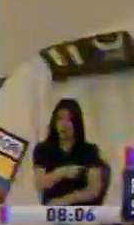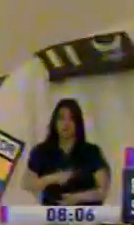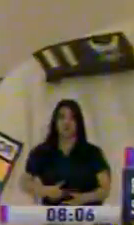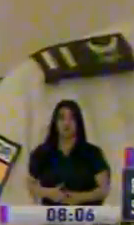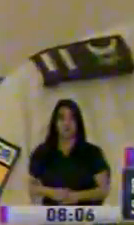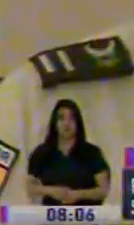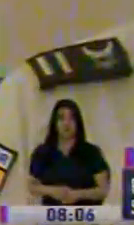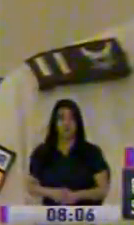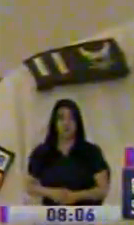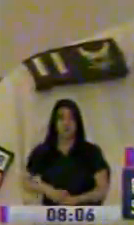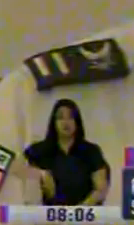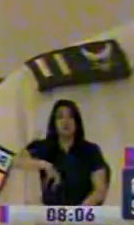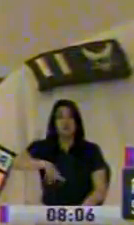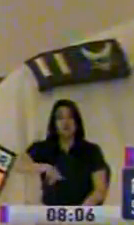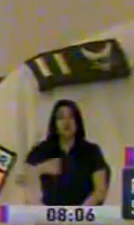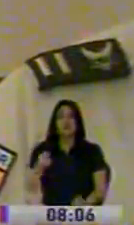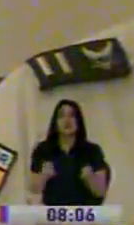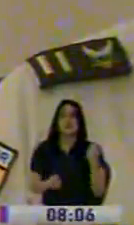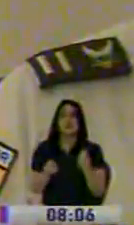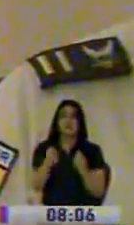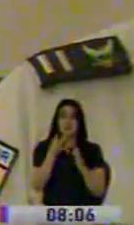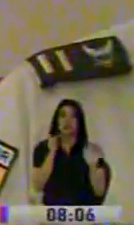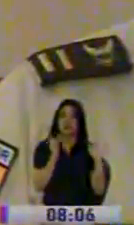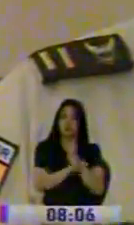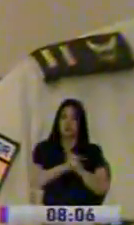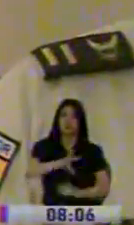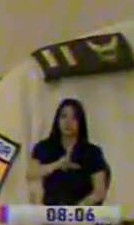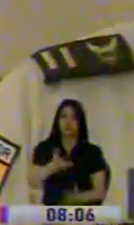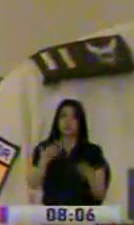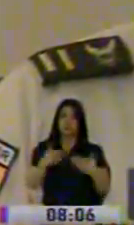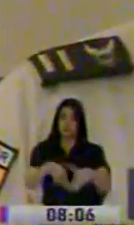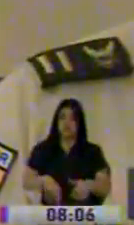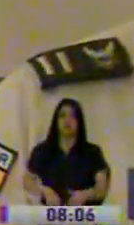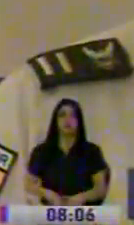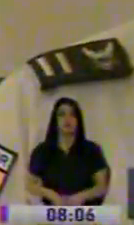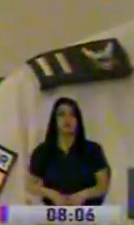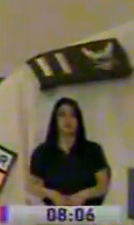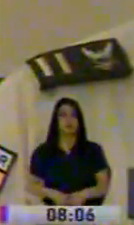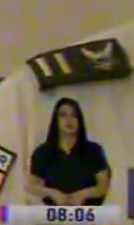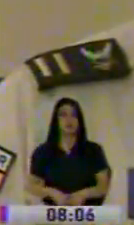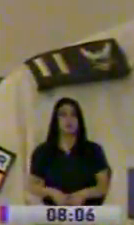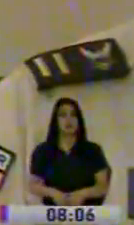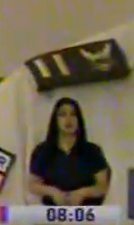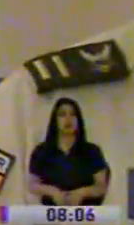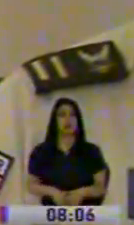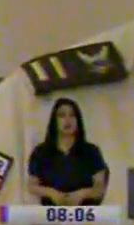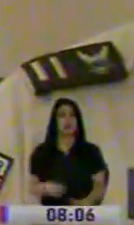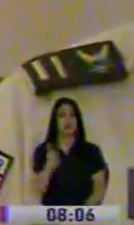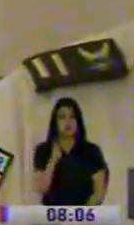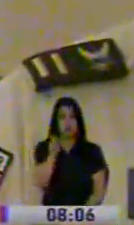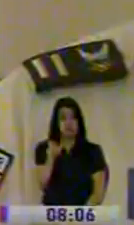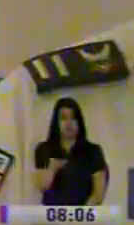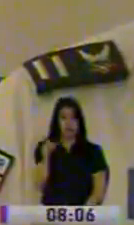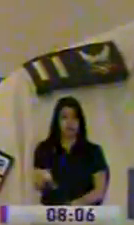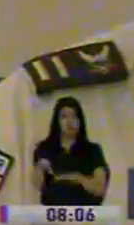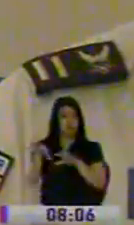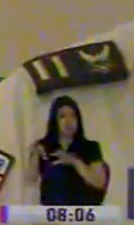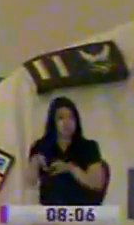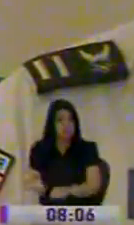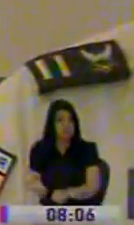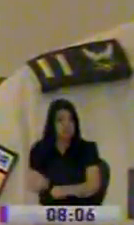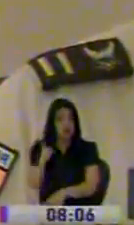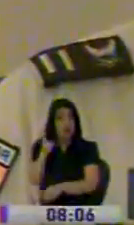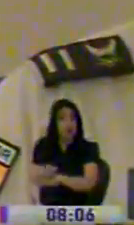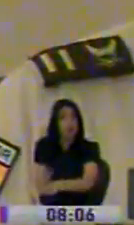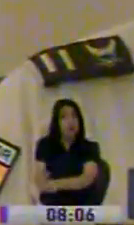Es el robo de un vehículo. El vehículo fue denunciado ya como robado. Y obviamente retener a personas en contra de su voluntad ya